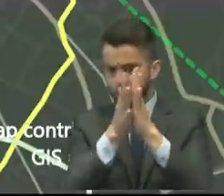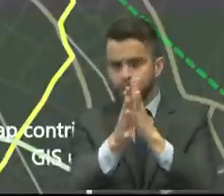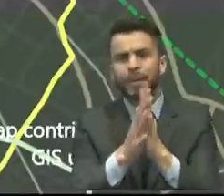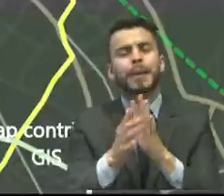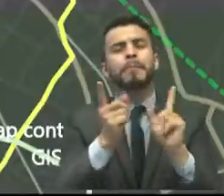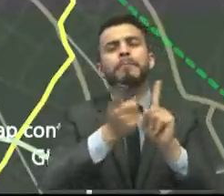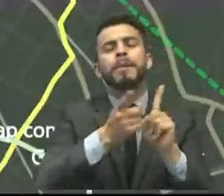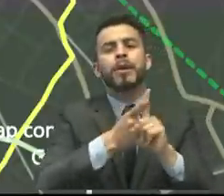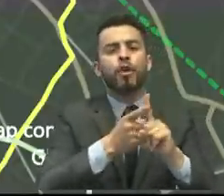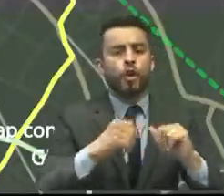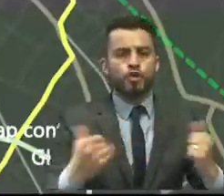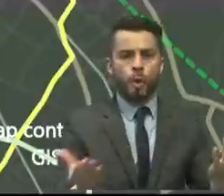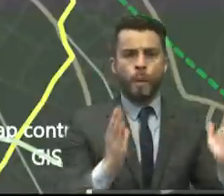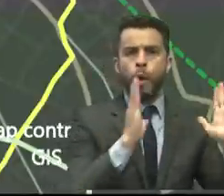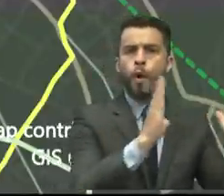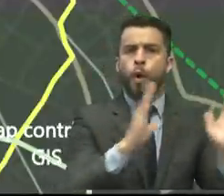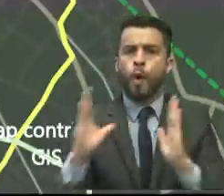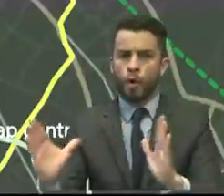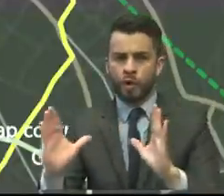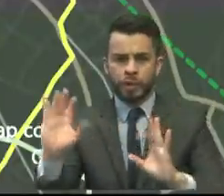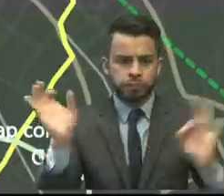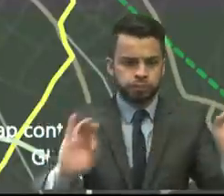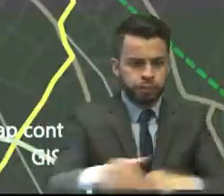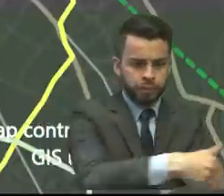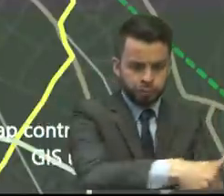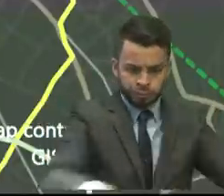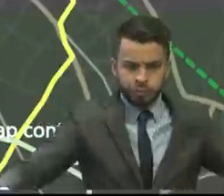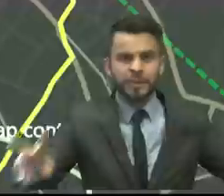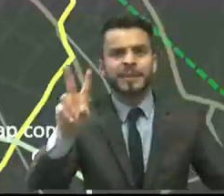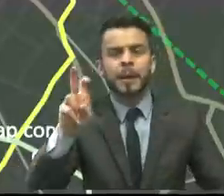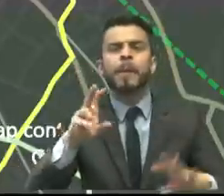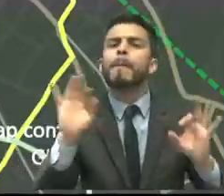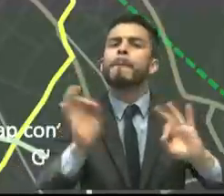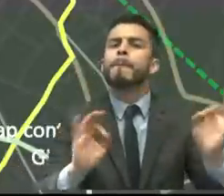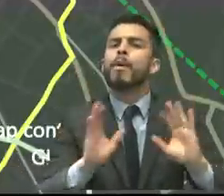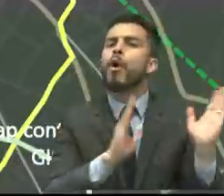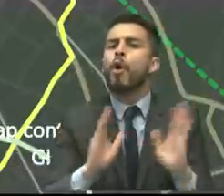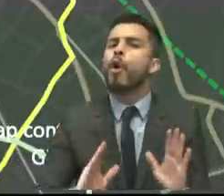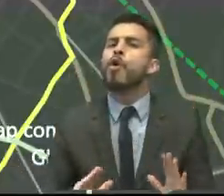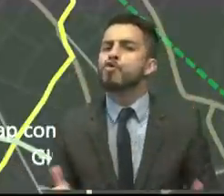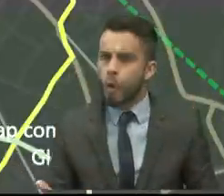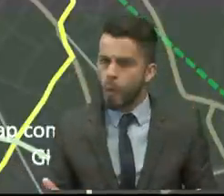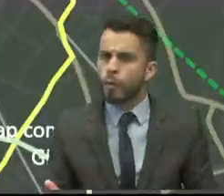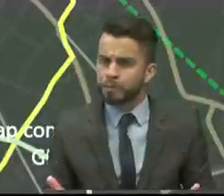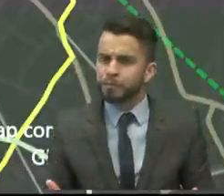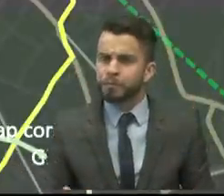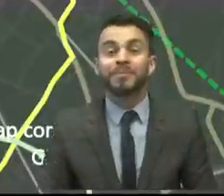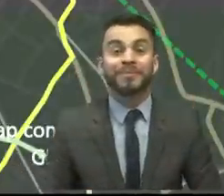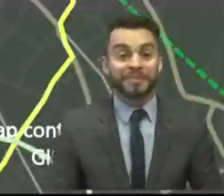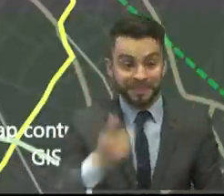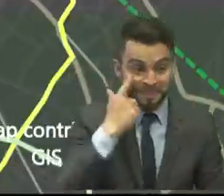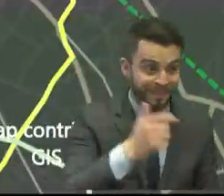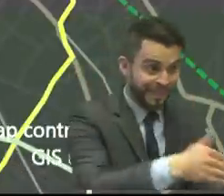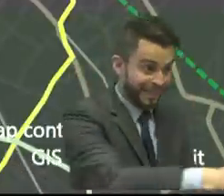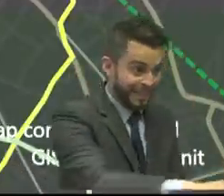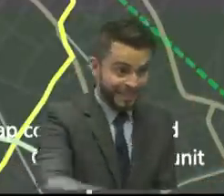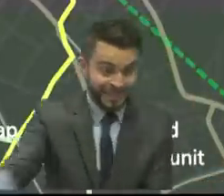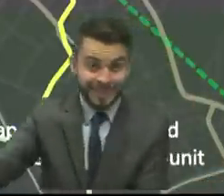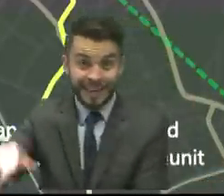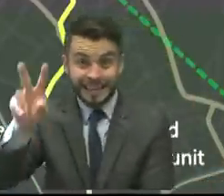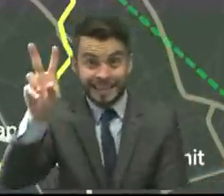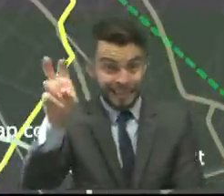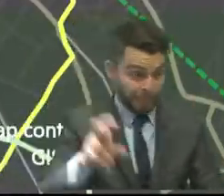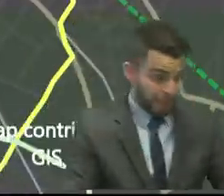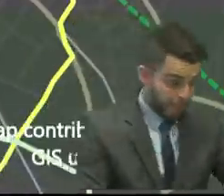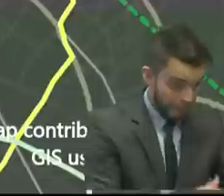dentro del borde oriental de nuestra ciudad. Es un corredor que hace parte del sistema